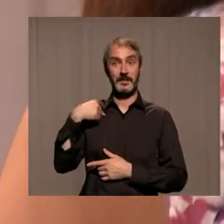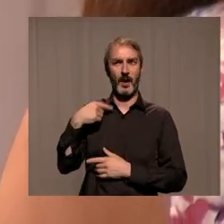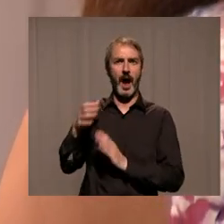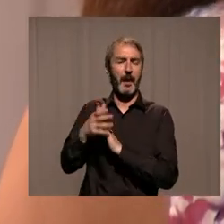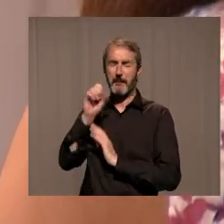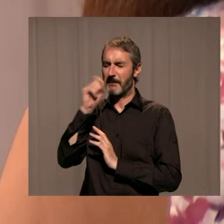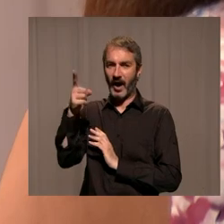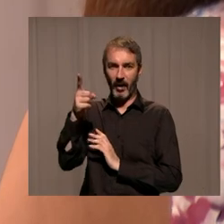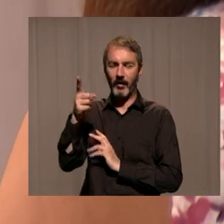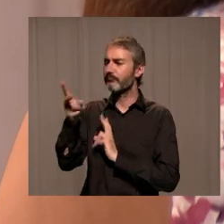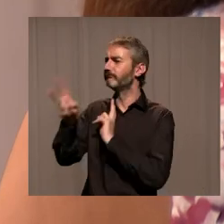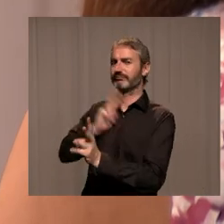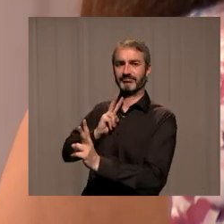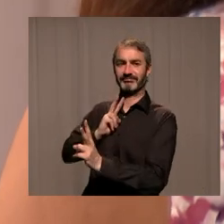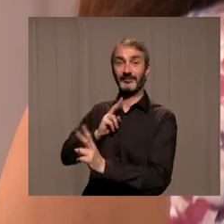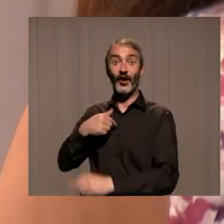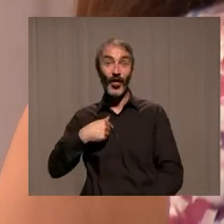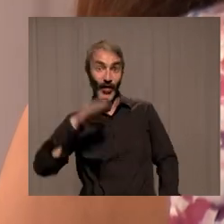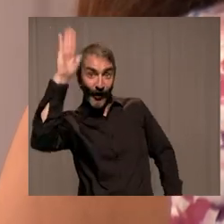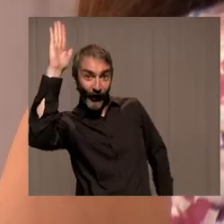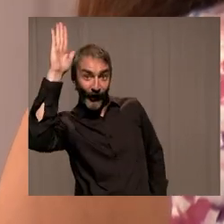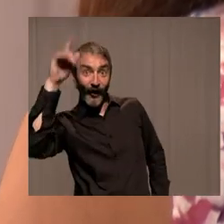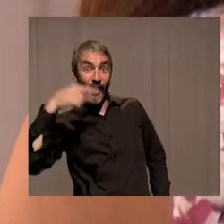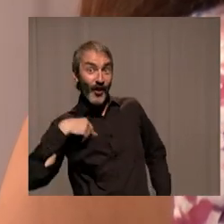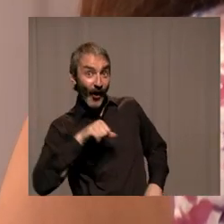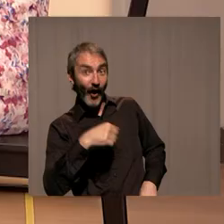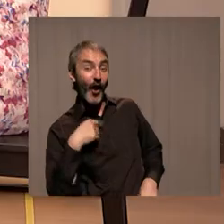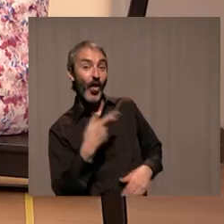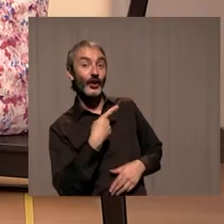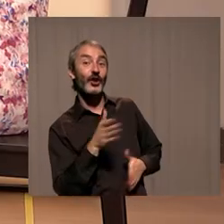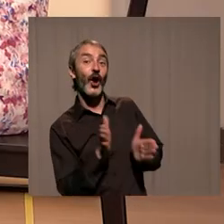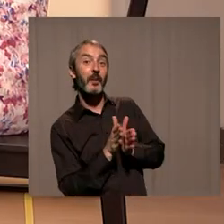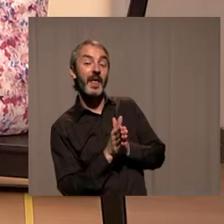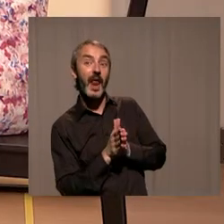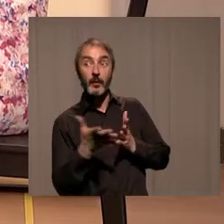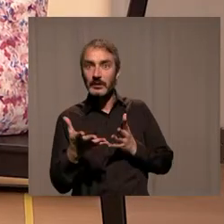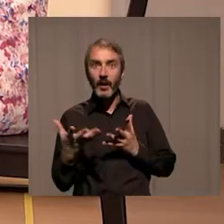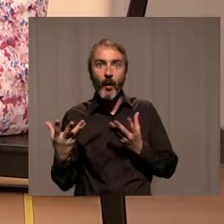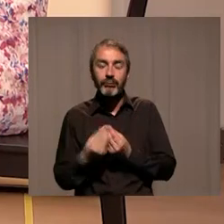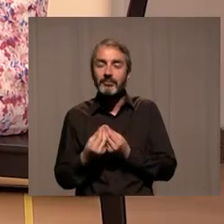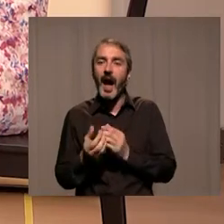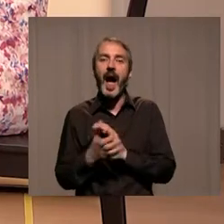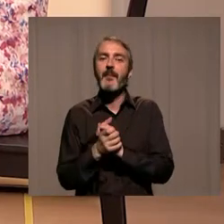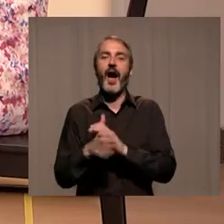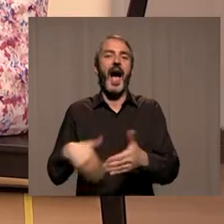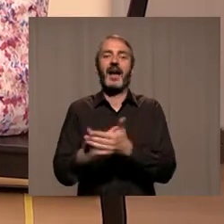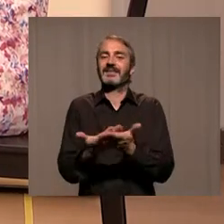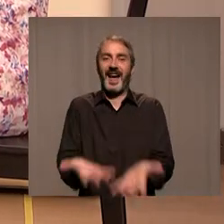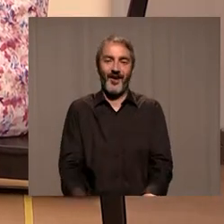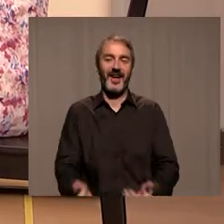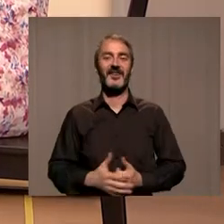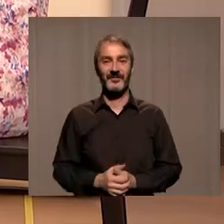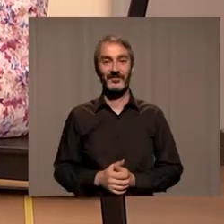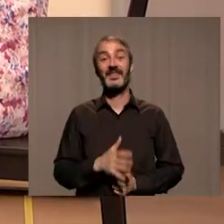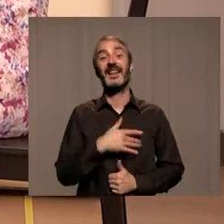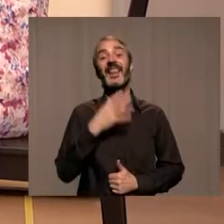me respondió en plan, soy yo, tu compañero. Y desde ahí nuestra amistad empezó. Y así llegaste ya con